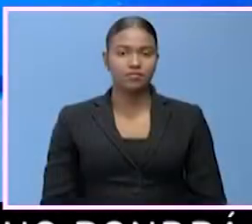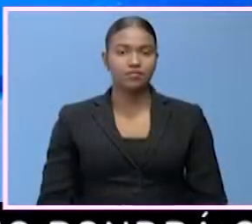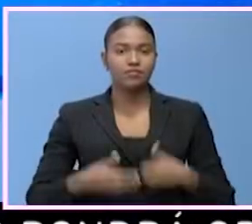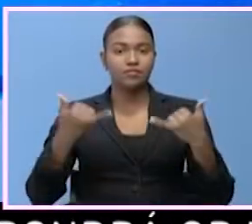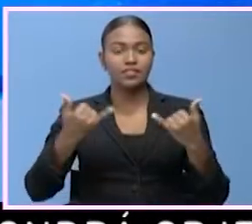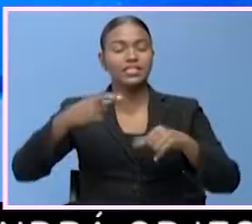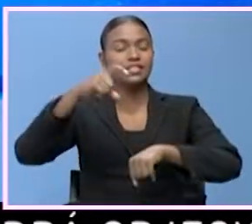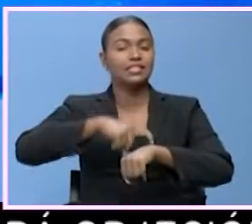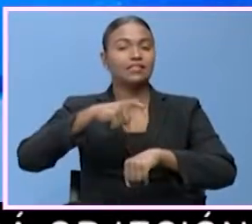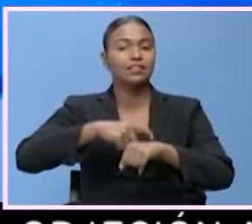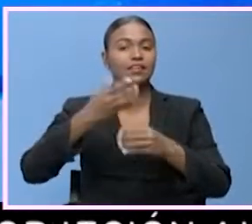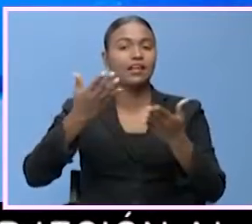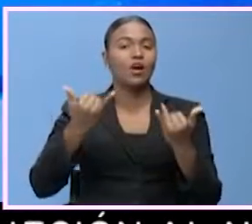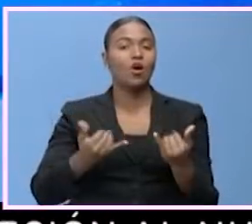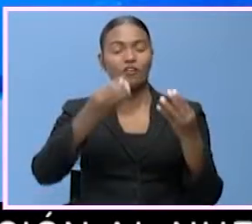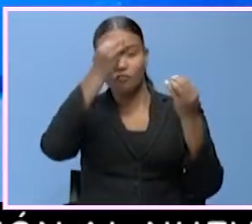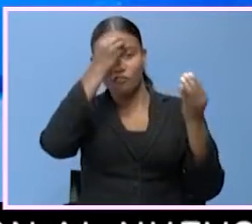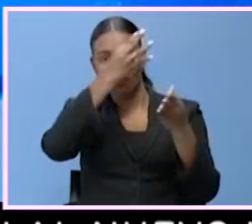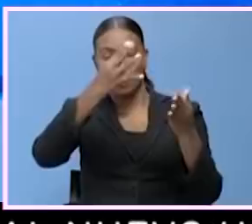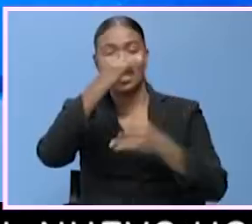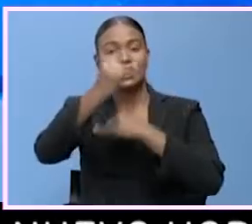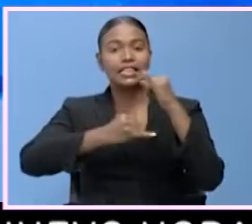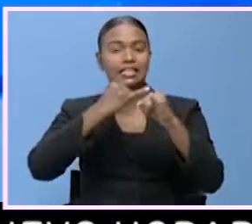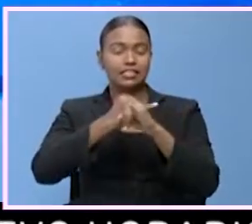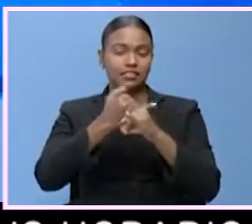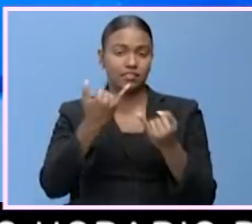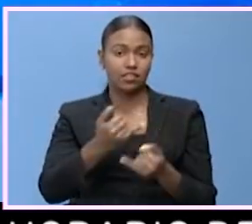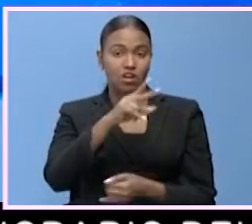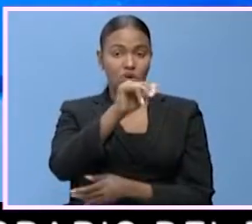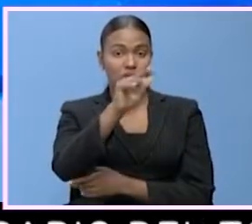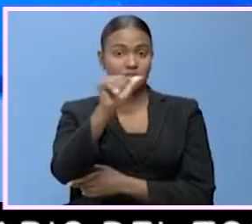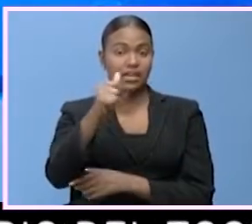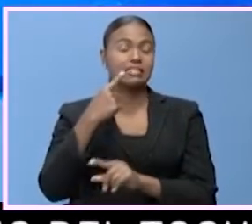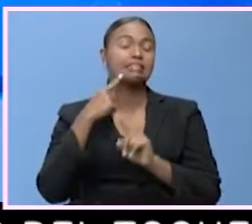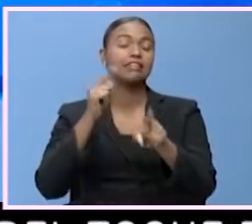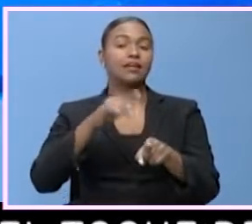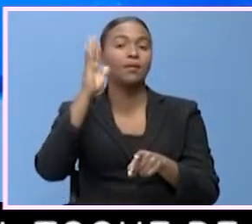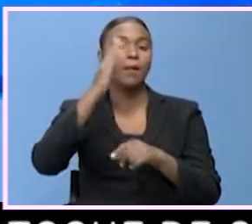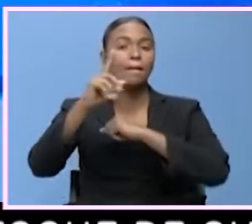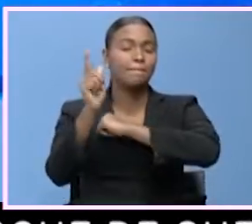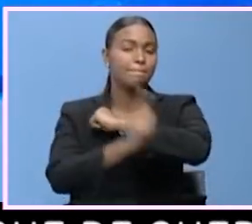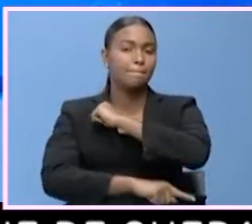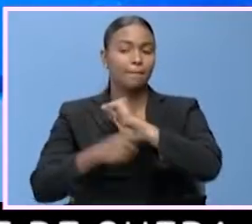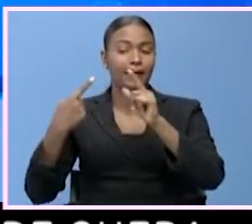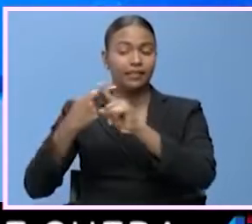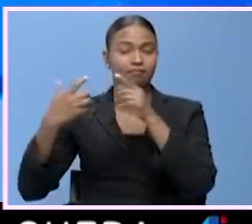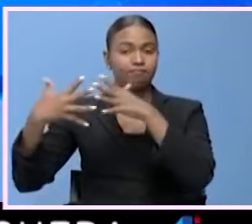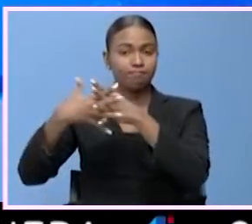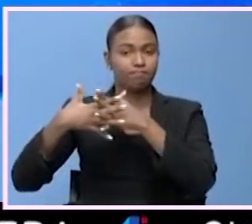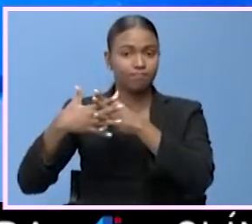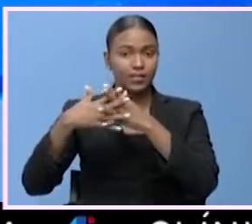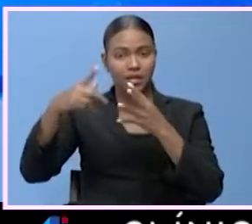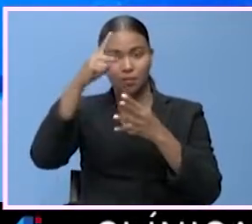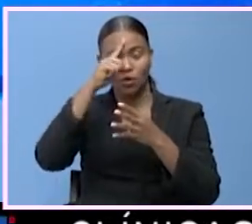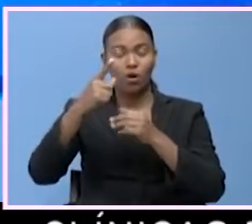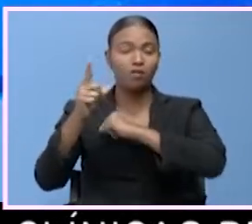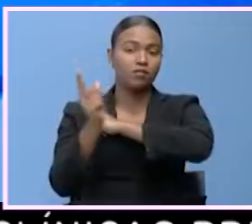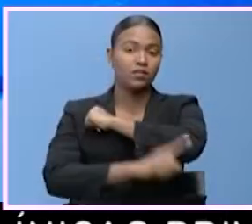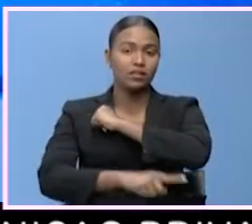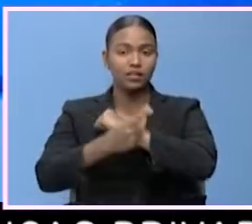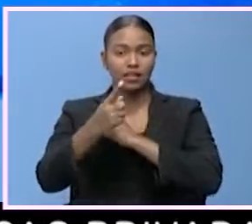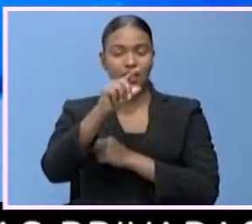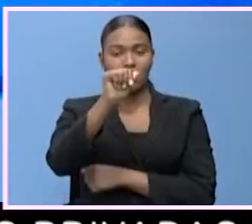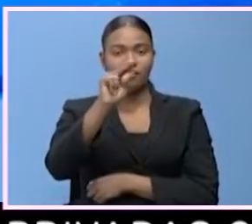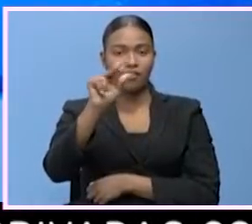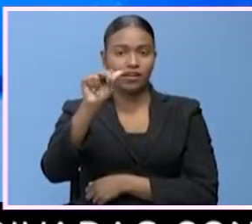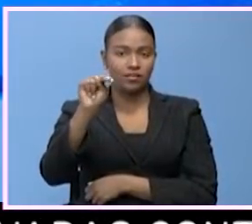Señores, es momento de conversarles las informaciones internacionales. Rusia responderá a las sanciones a Estados Unidos por condena a